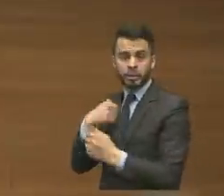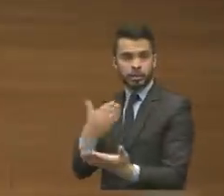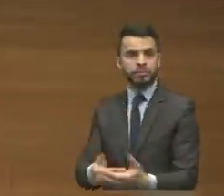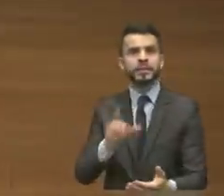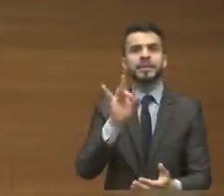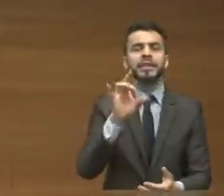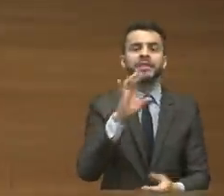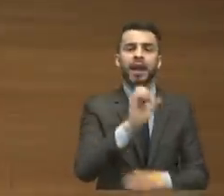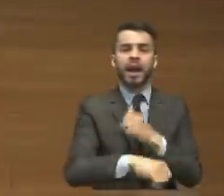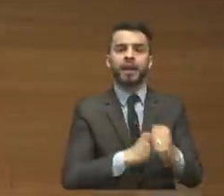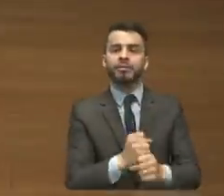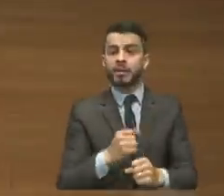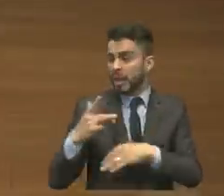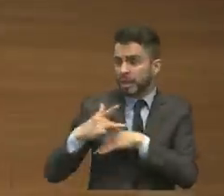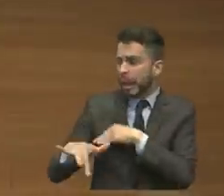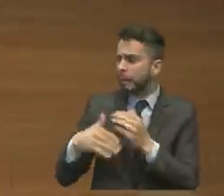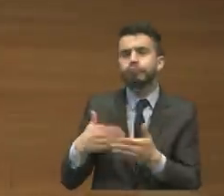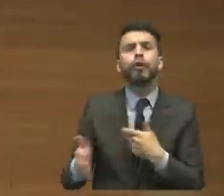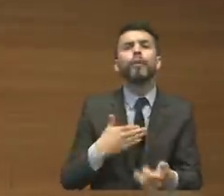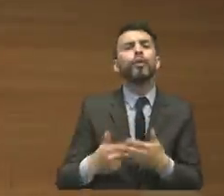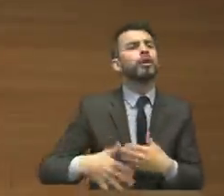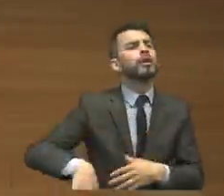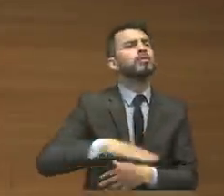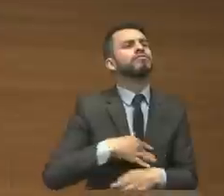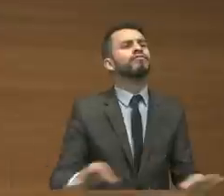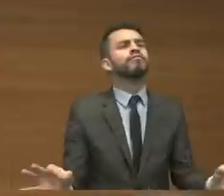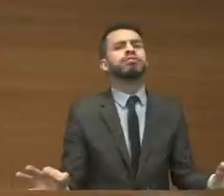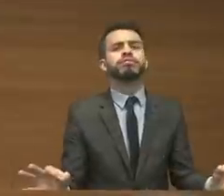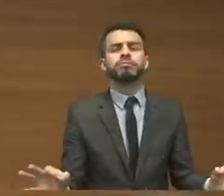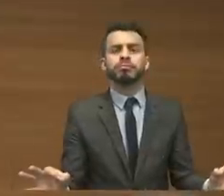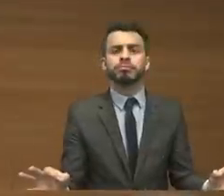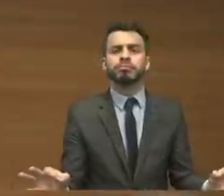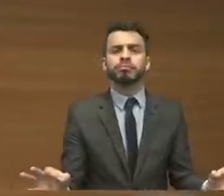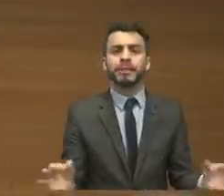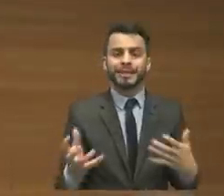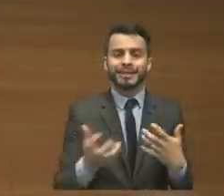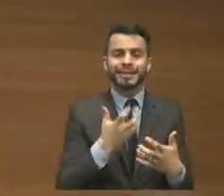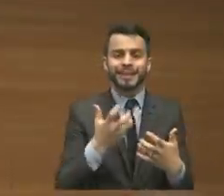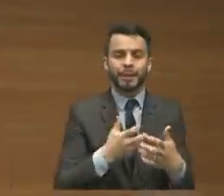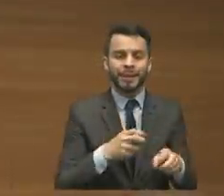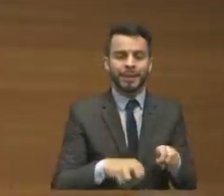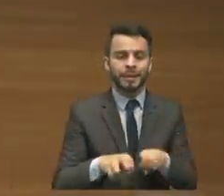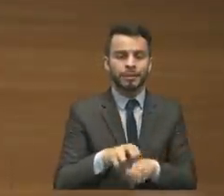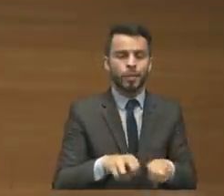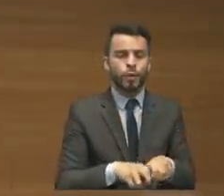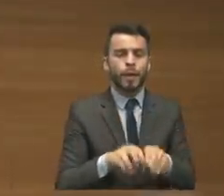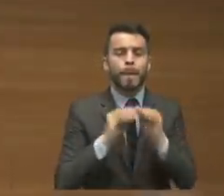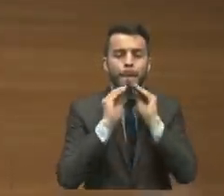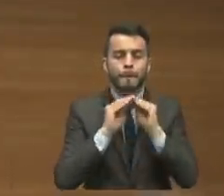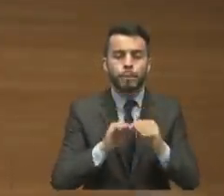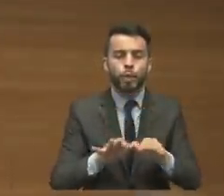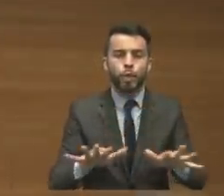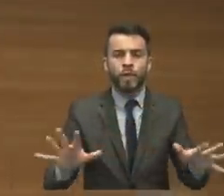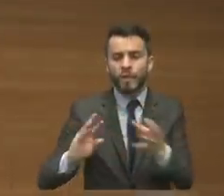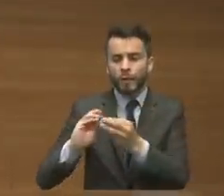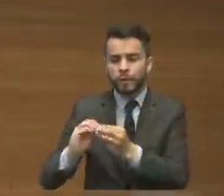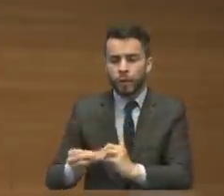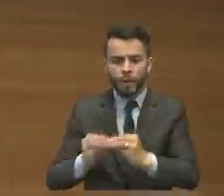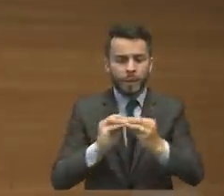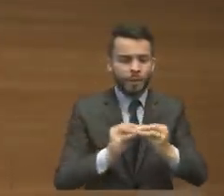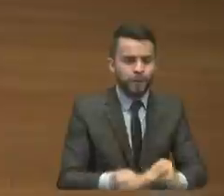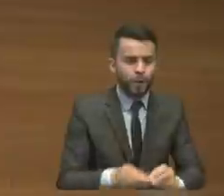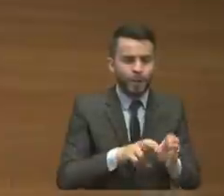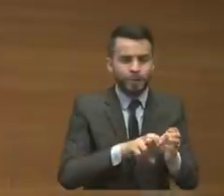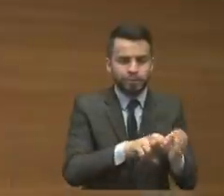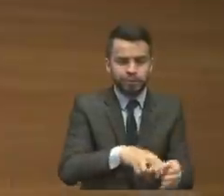Tarde, pero lo vamos a hacer. Razón por la cual nos va a quedar un sistema de transporte público, multimodal, sostenible, del